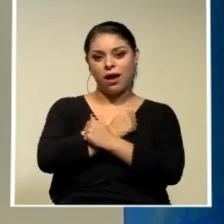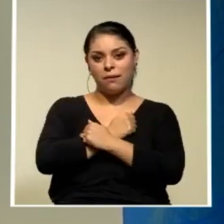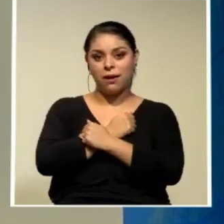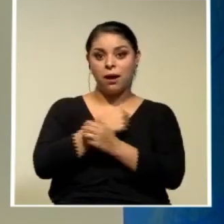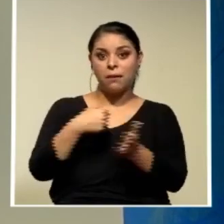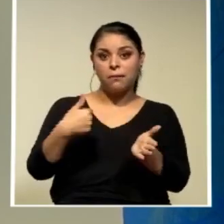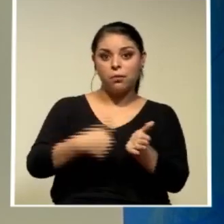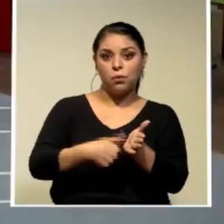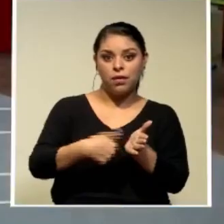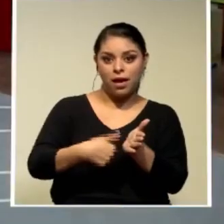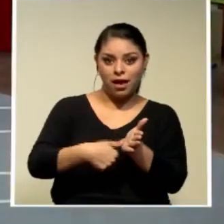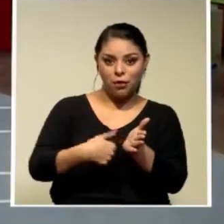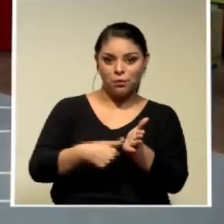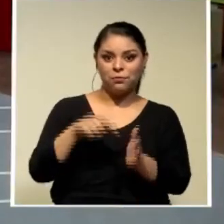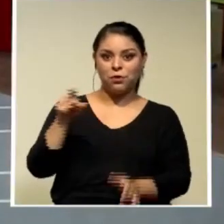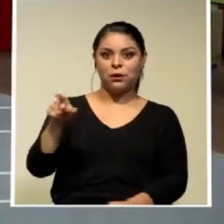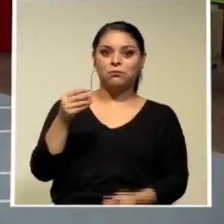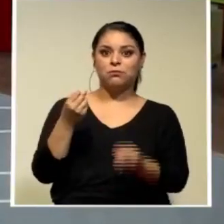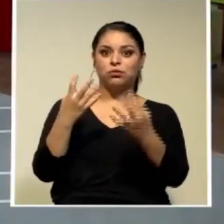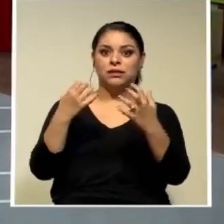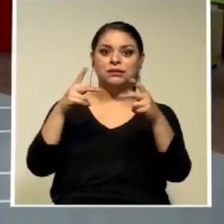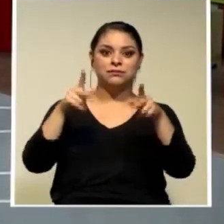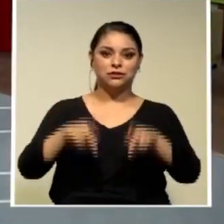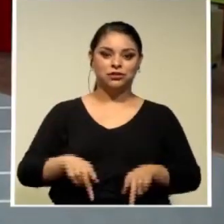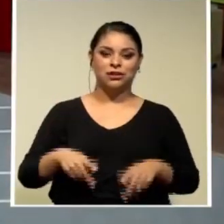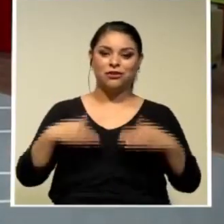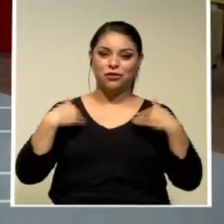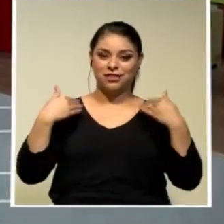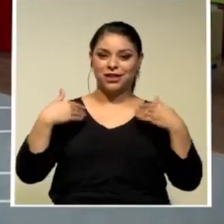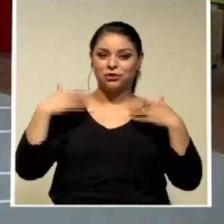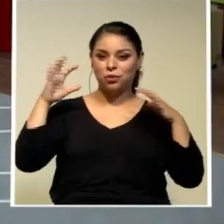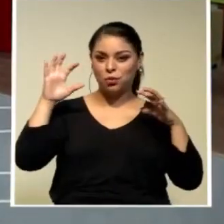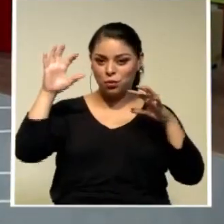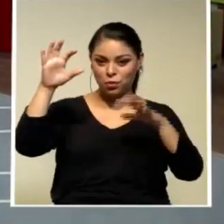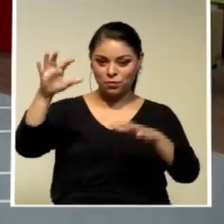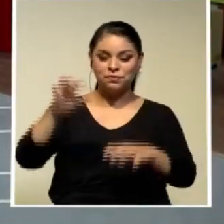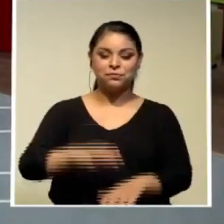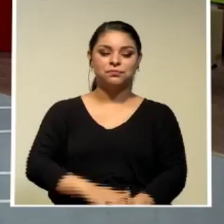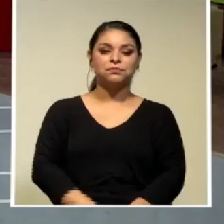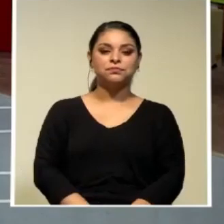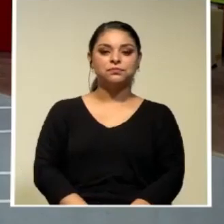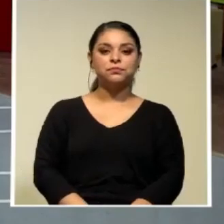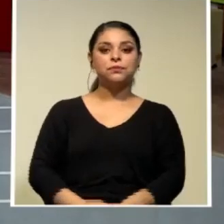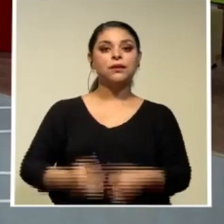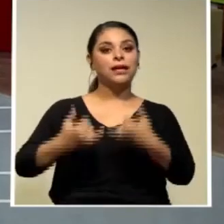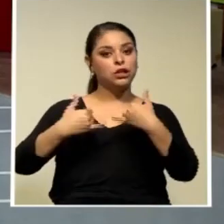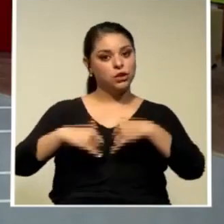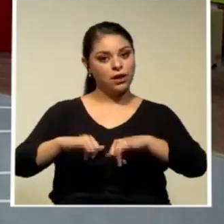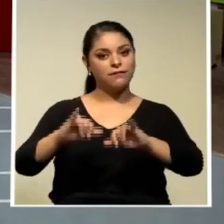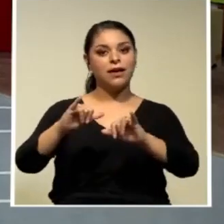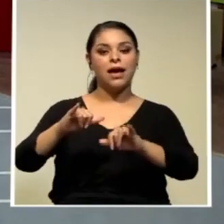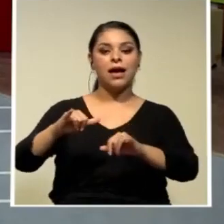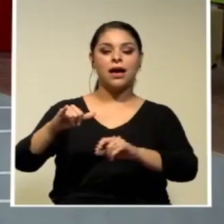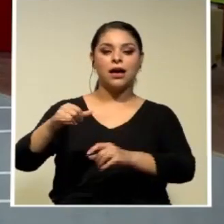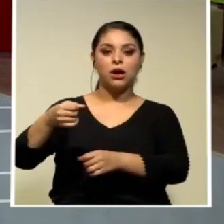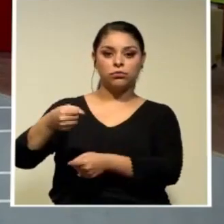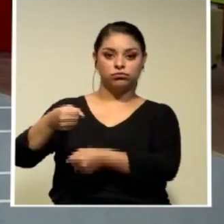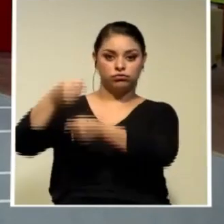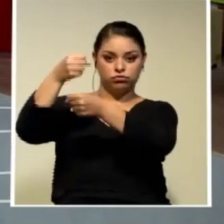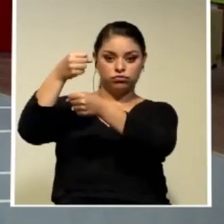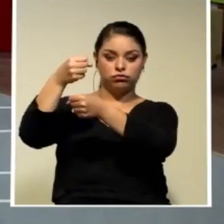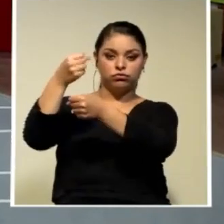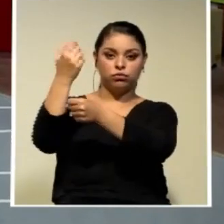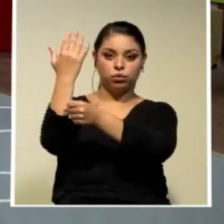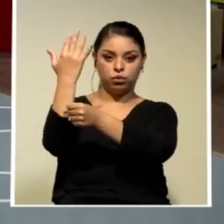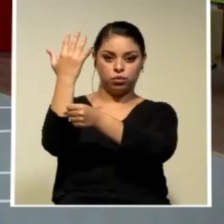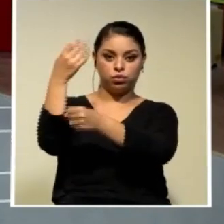por él un montón, sí, de personas. Sí, viste, qué belleza. Está contentísimo. Entonces, ahí está. Y todavía sigue nuestra antorcha olímpica, ¿verdad? Sigue